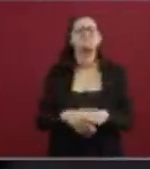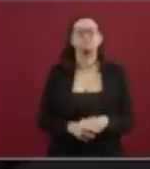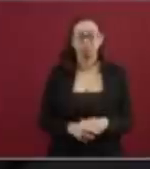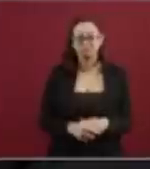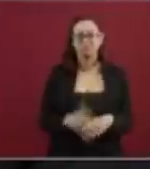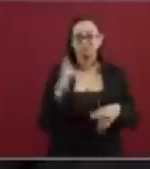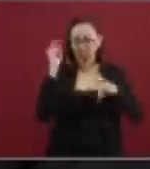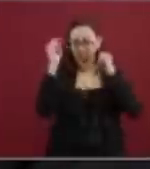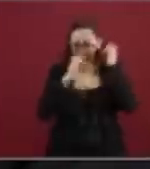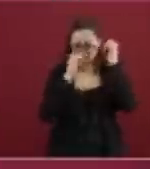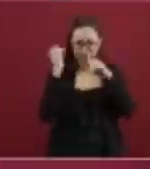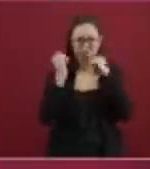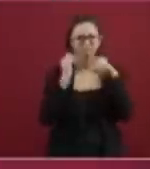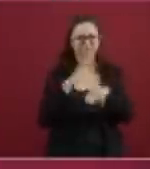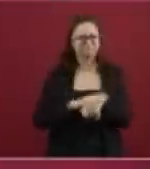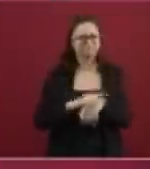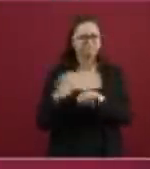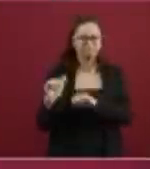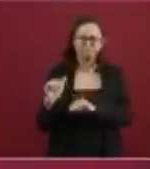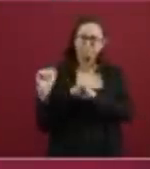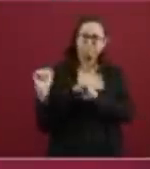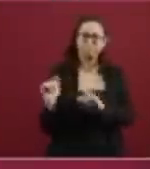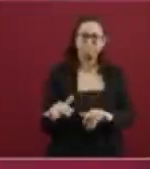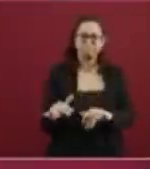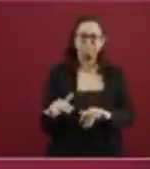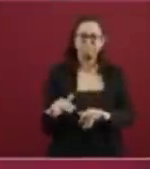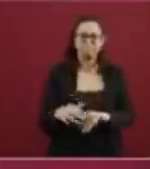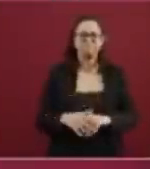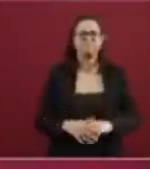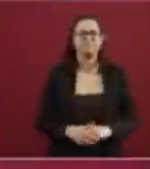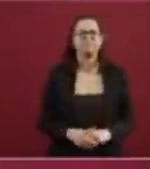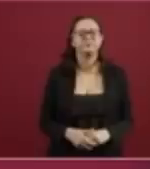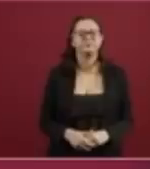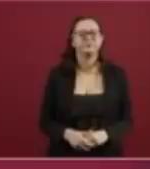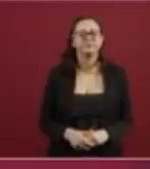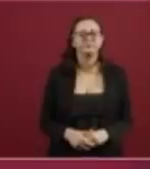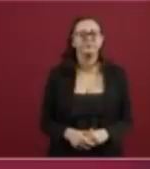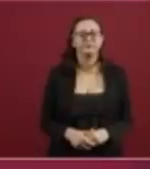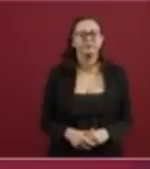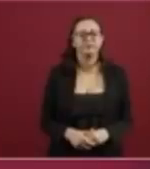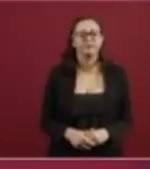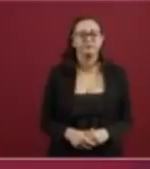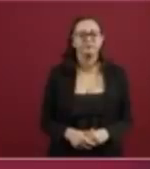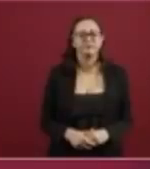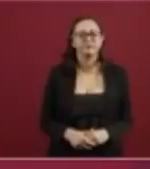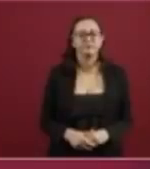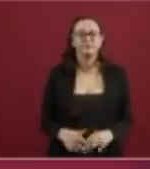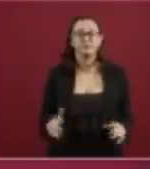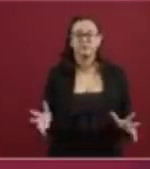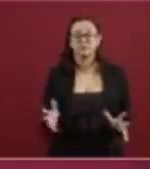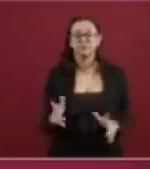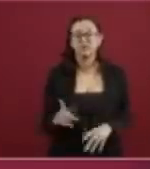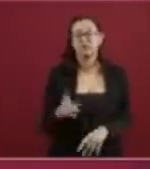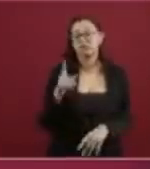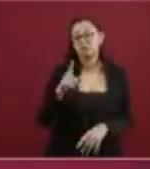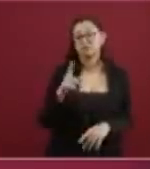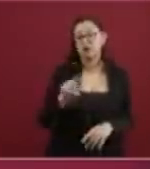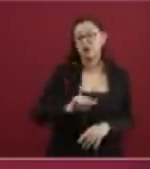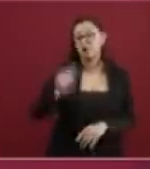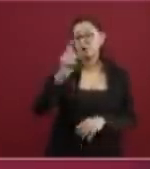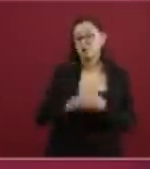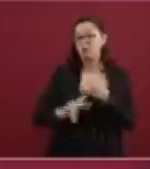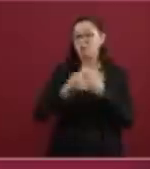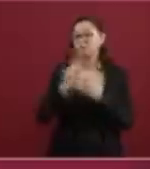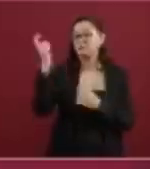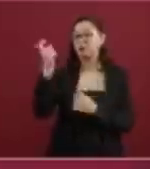datos de que están entrando más divisas por turismo